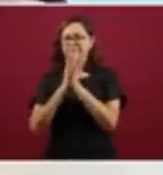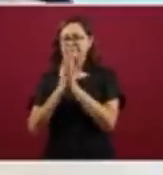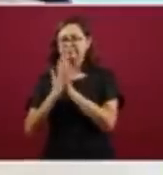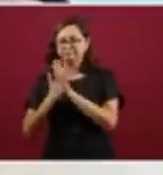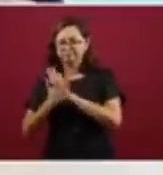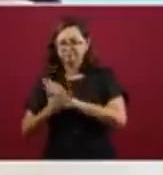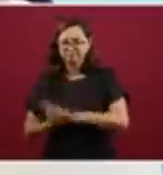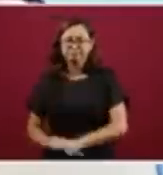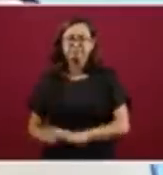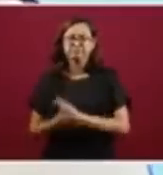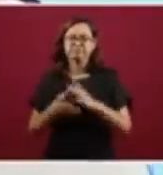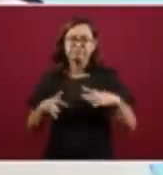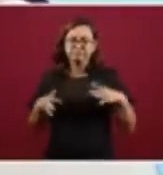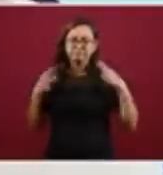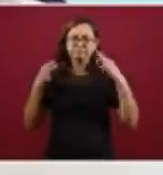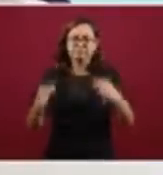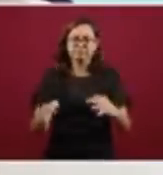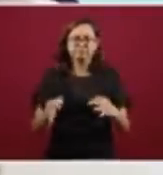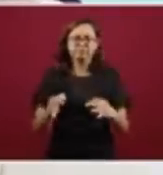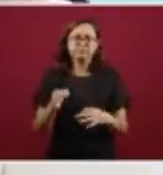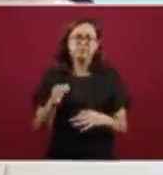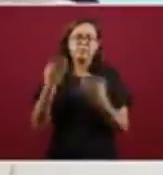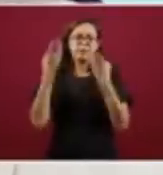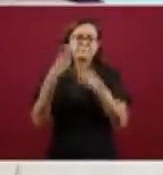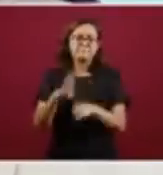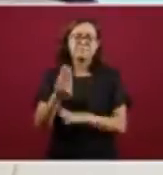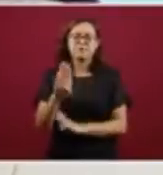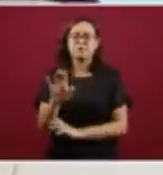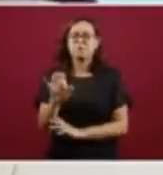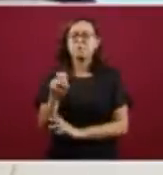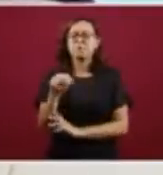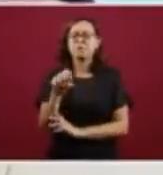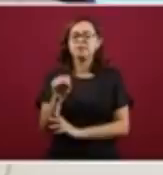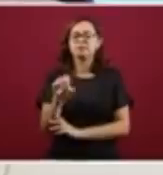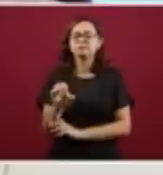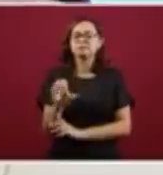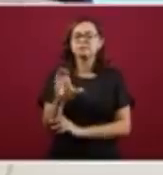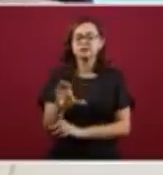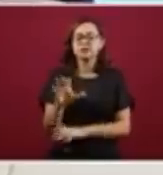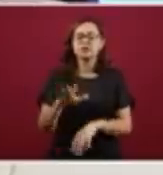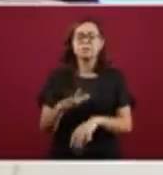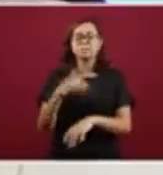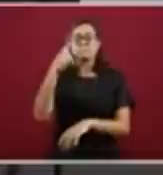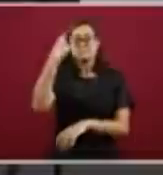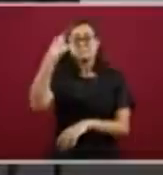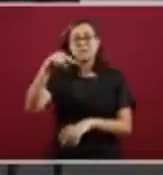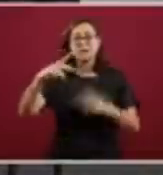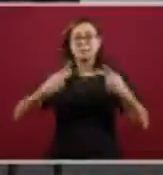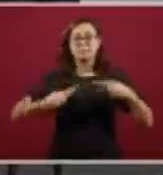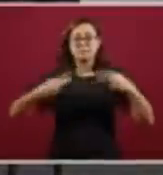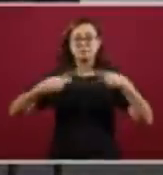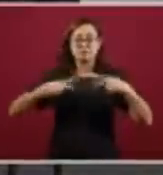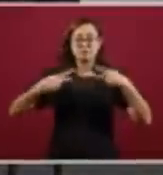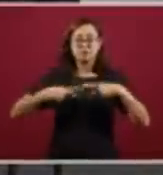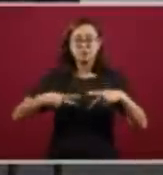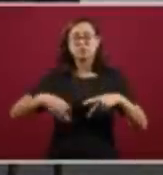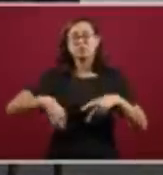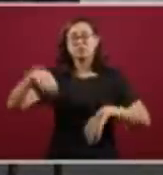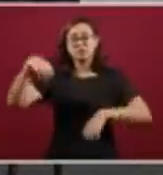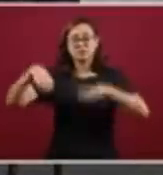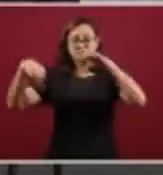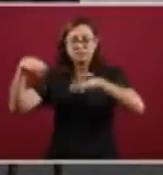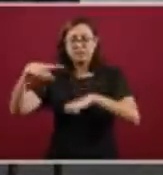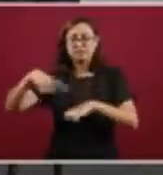constitución y al fortalecimiento del Banco del Bienestar, porque de esta manera los adultos mayores y en general